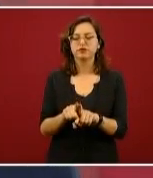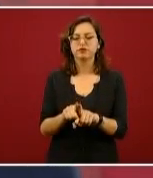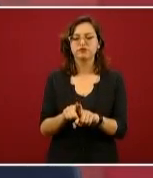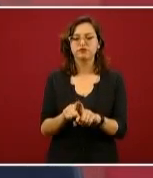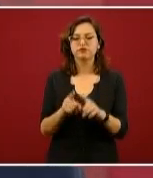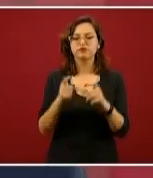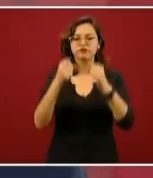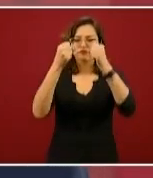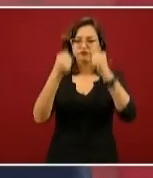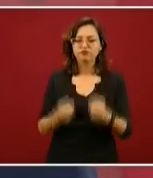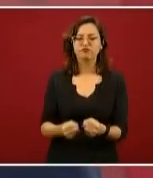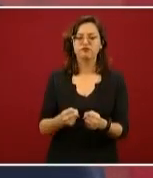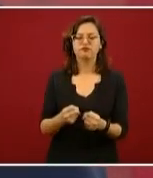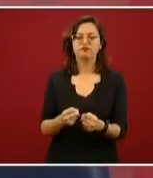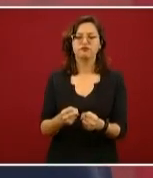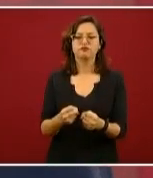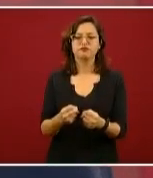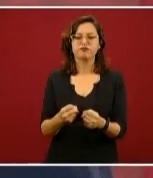con seguridad,